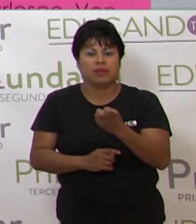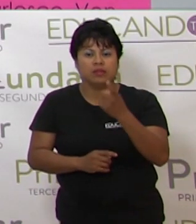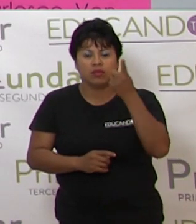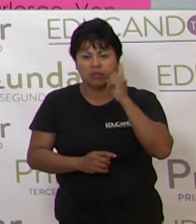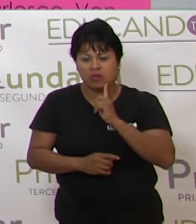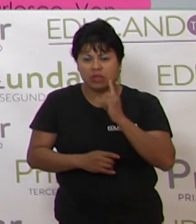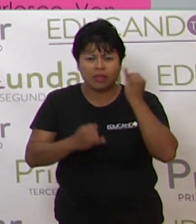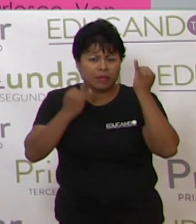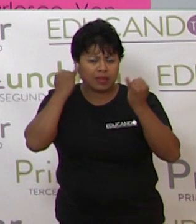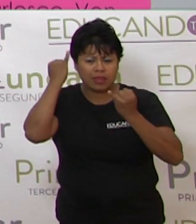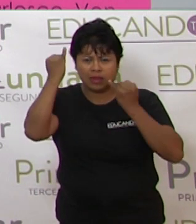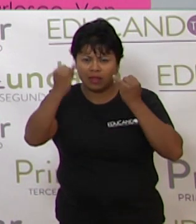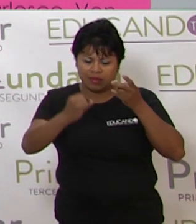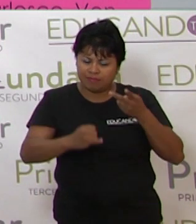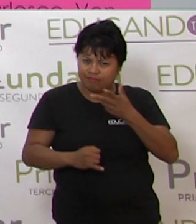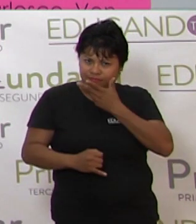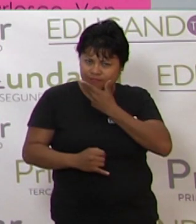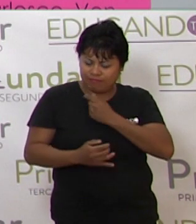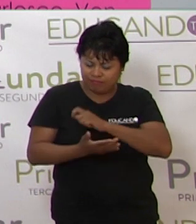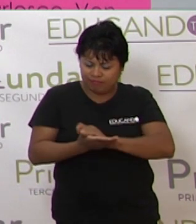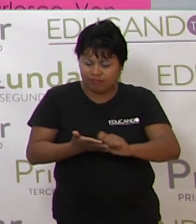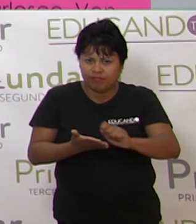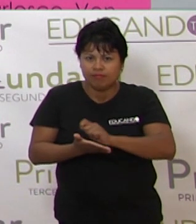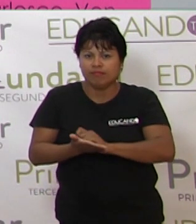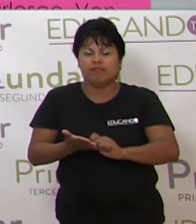una figura imaginada por el protagonista.